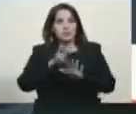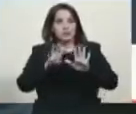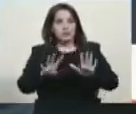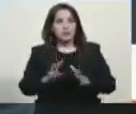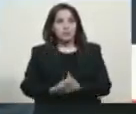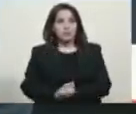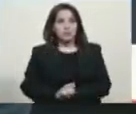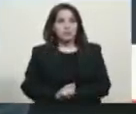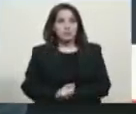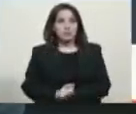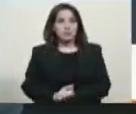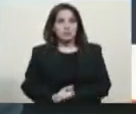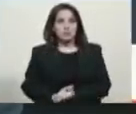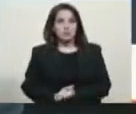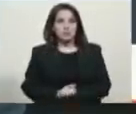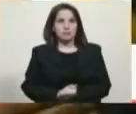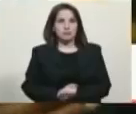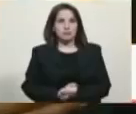2019-2025 ahora.